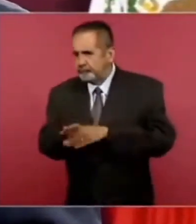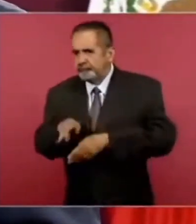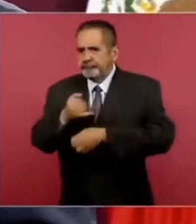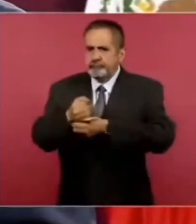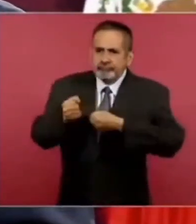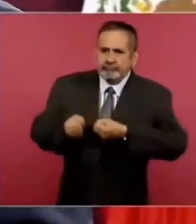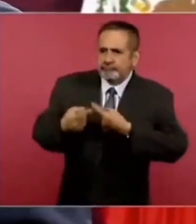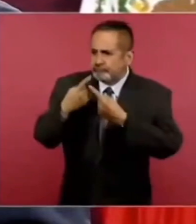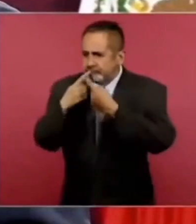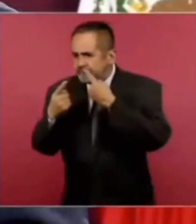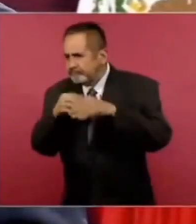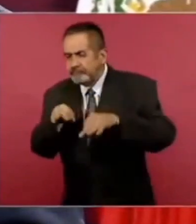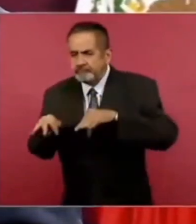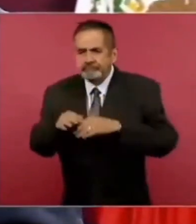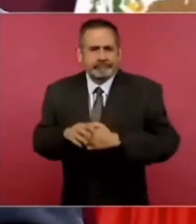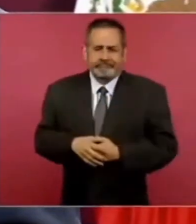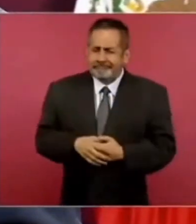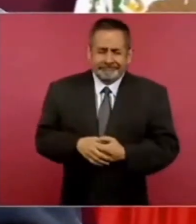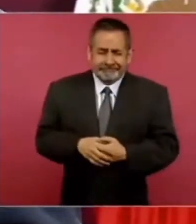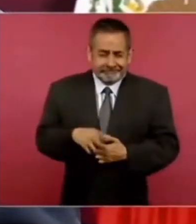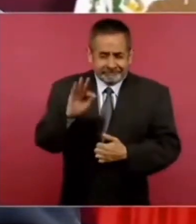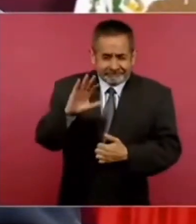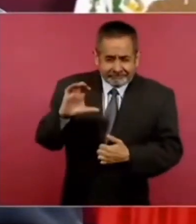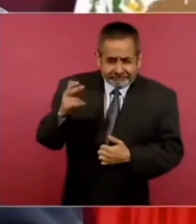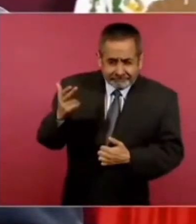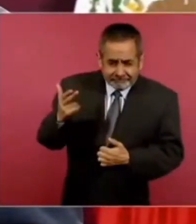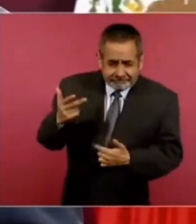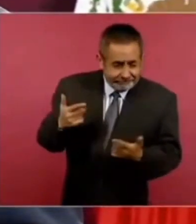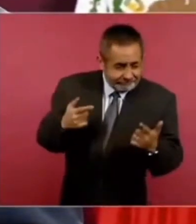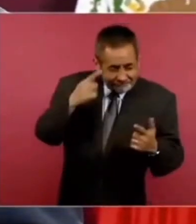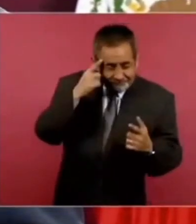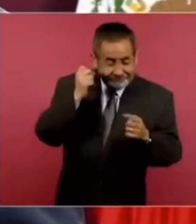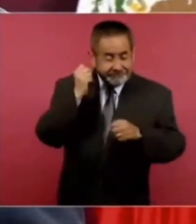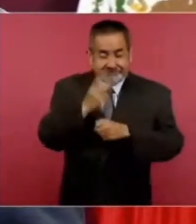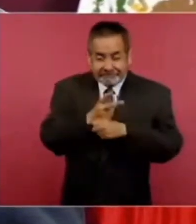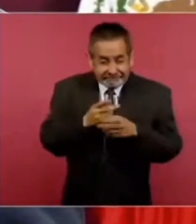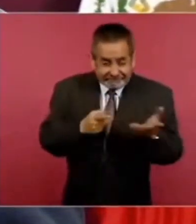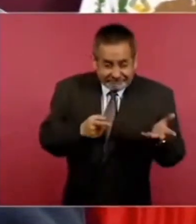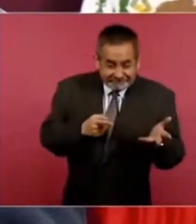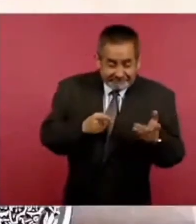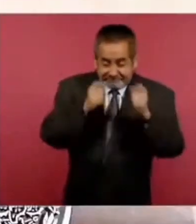inseguridad. Calderón se levantaba temprano